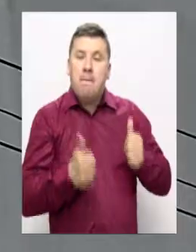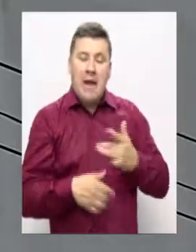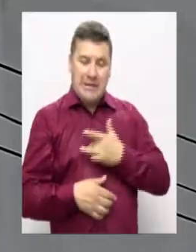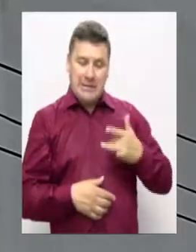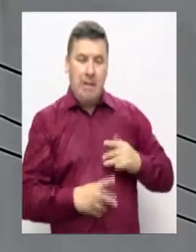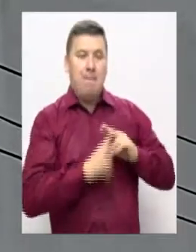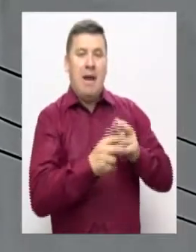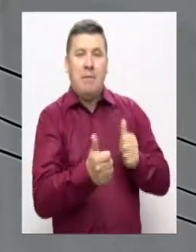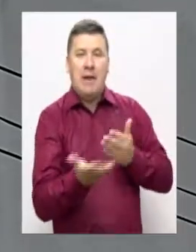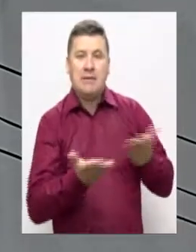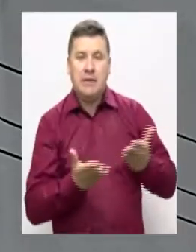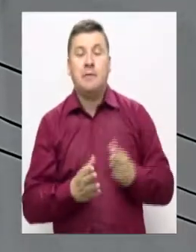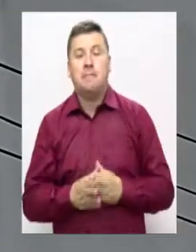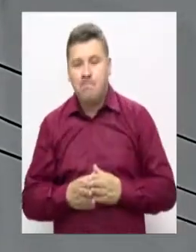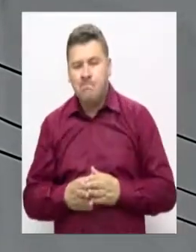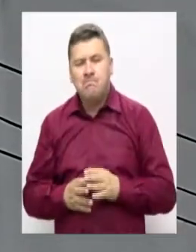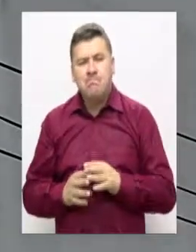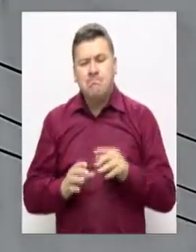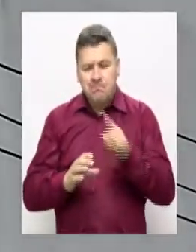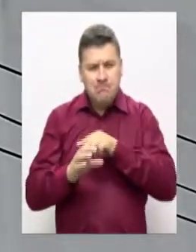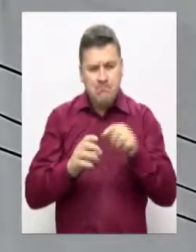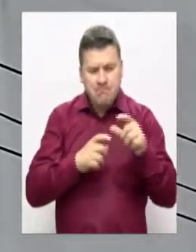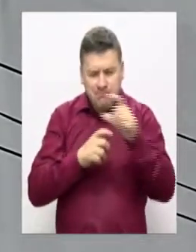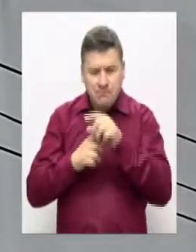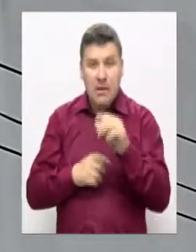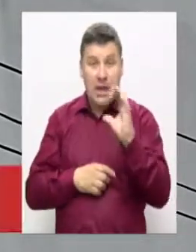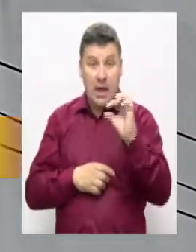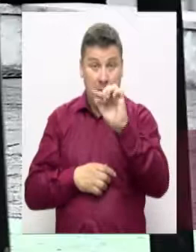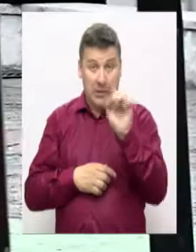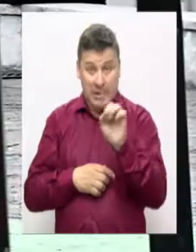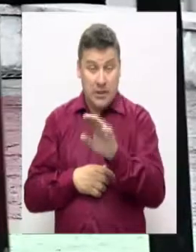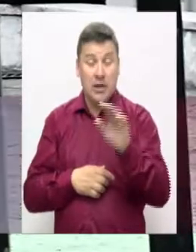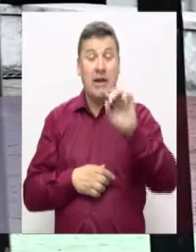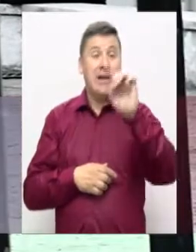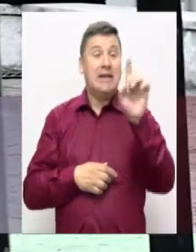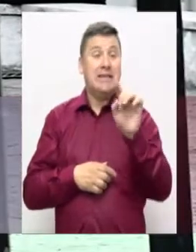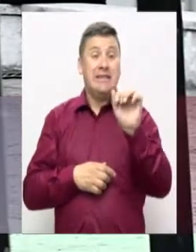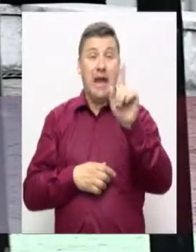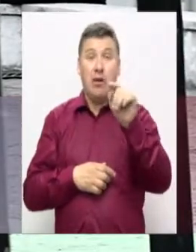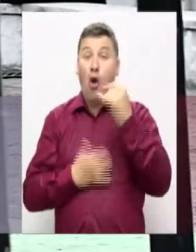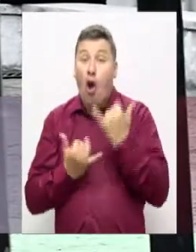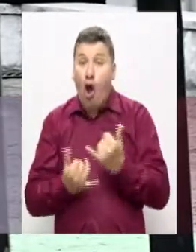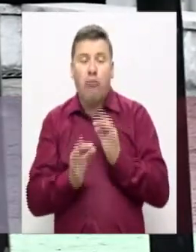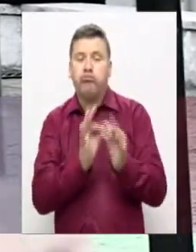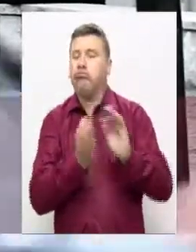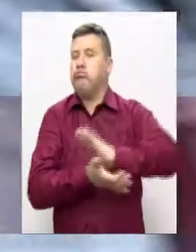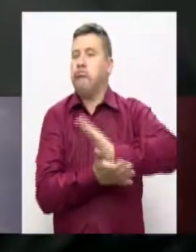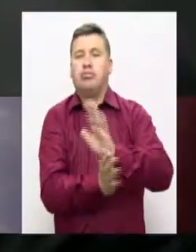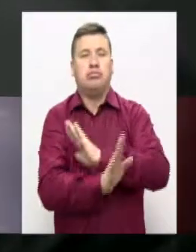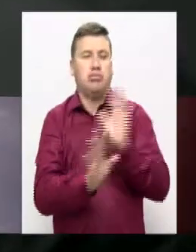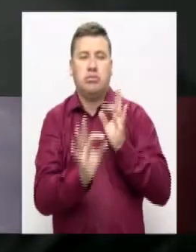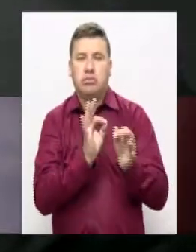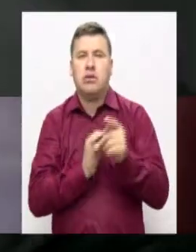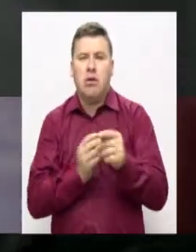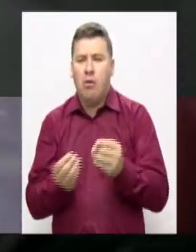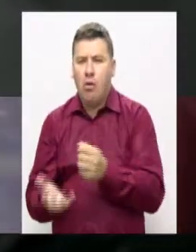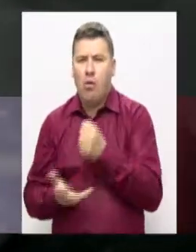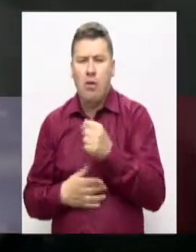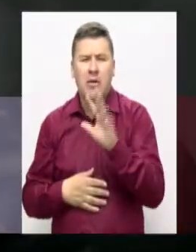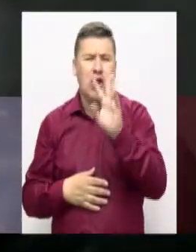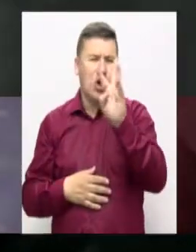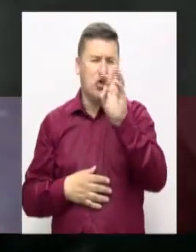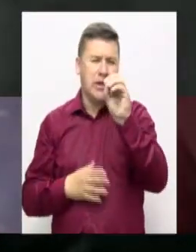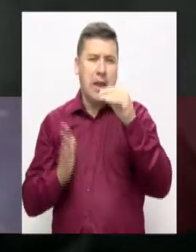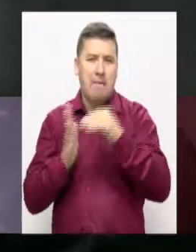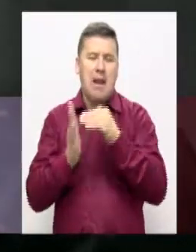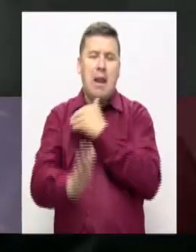salud. Inicialmente se detectó que la EPS Salucop, hoy en proceso de liquidación, había desviado recursos por